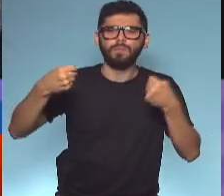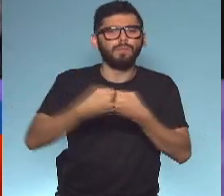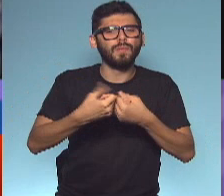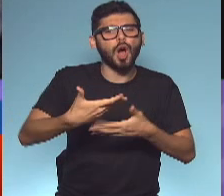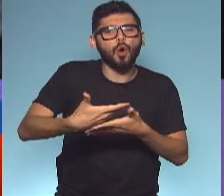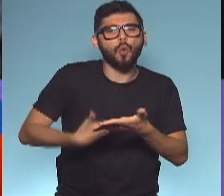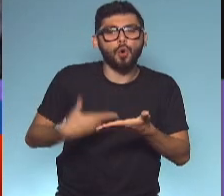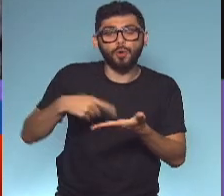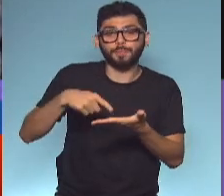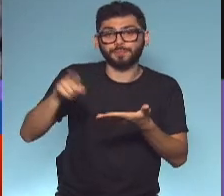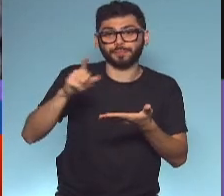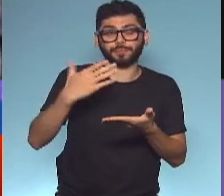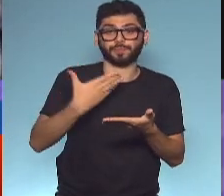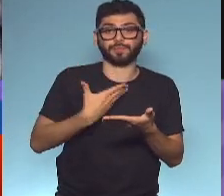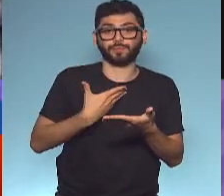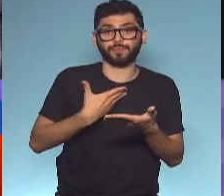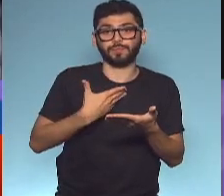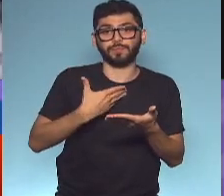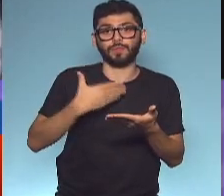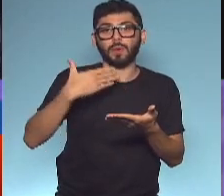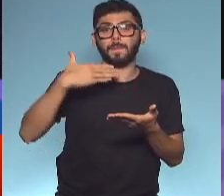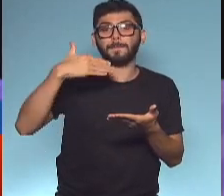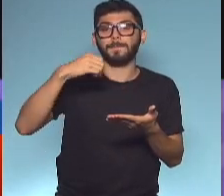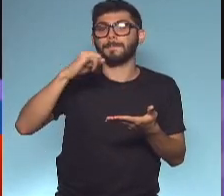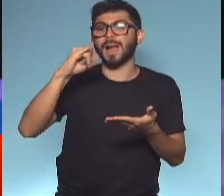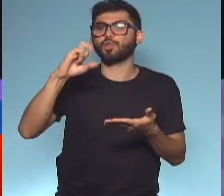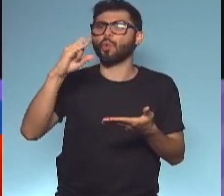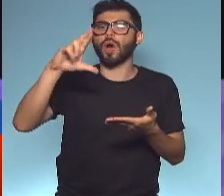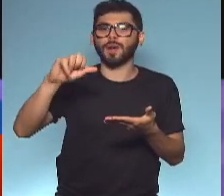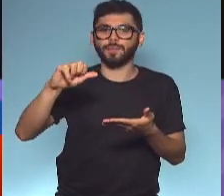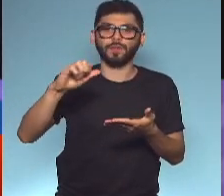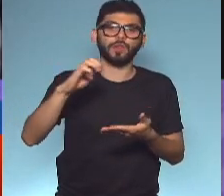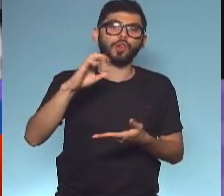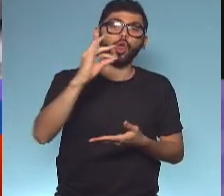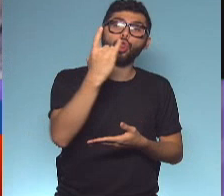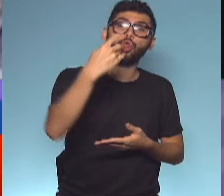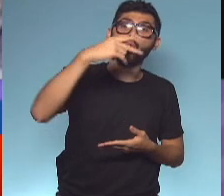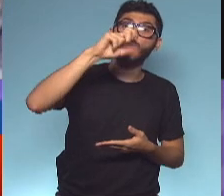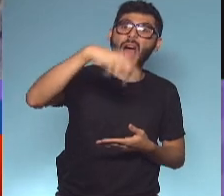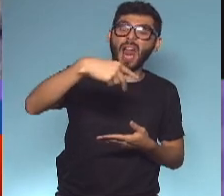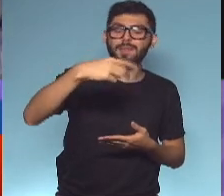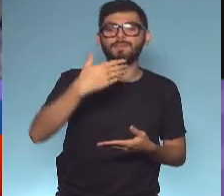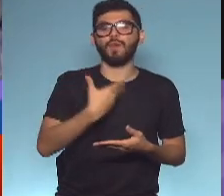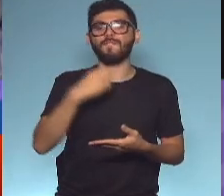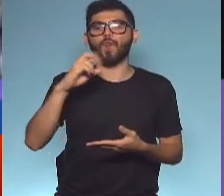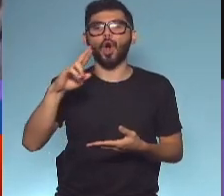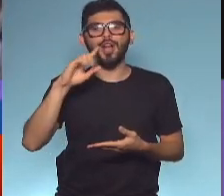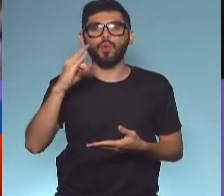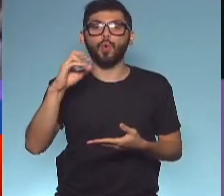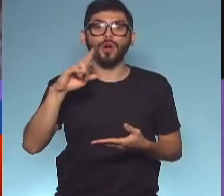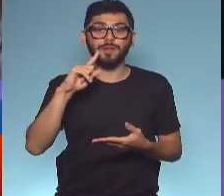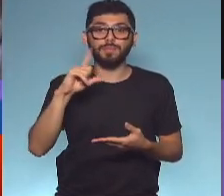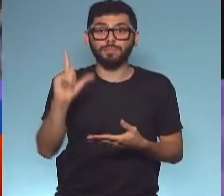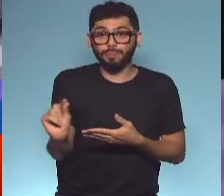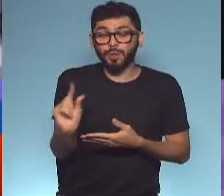por Forador y el segundo de Susana Malcurra, el conocido acuerdo Forador y Duncan, que entregó la iniciativa del Atlántico Sur a